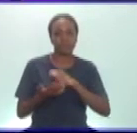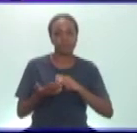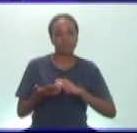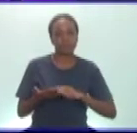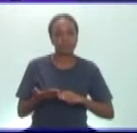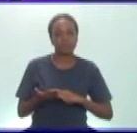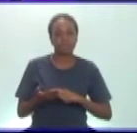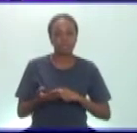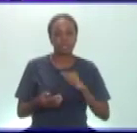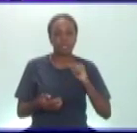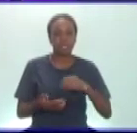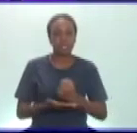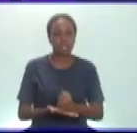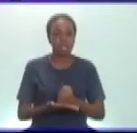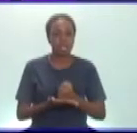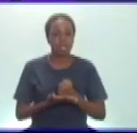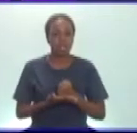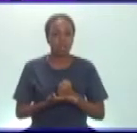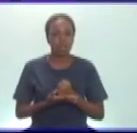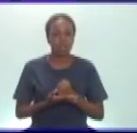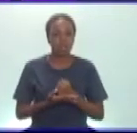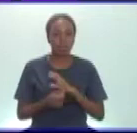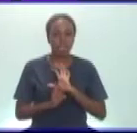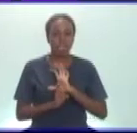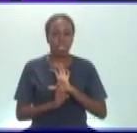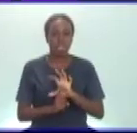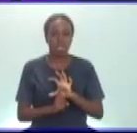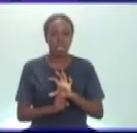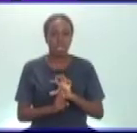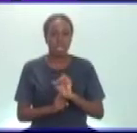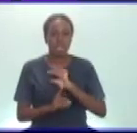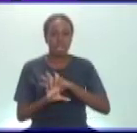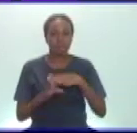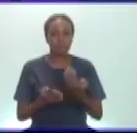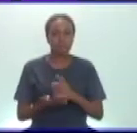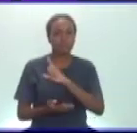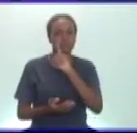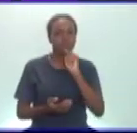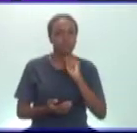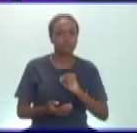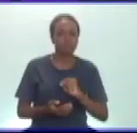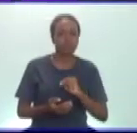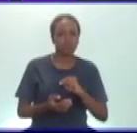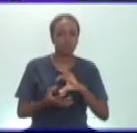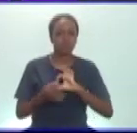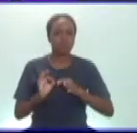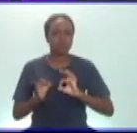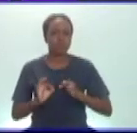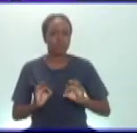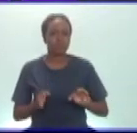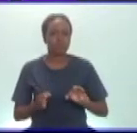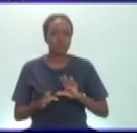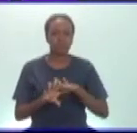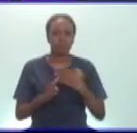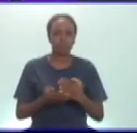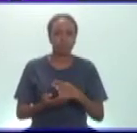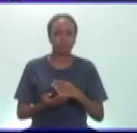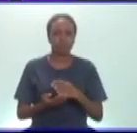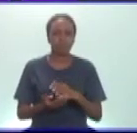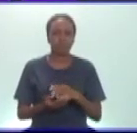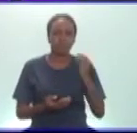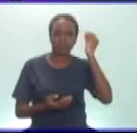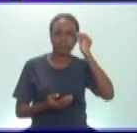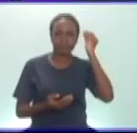servir de guía por el recorrido que vamos a realizar, donde vamos a hacer preguntas de gramática, preguntas de léxico y ortografía, preguntas de